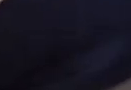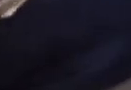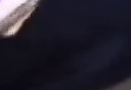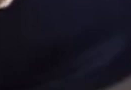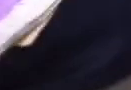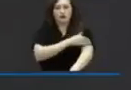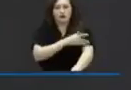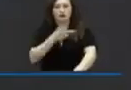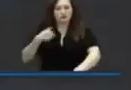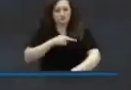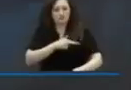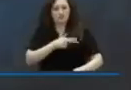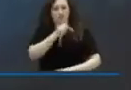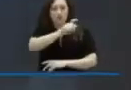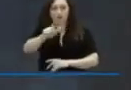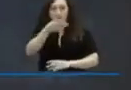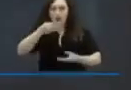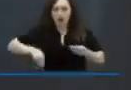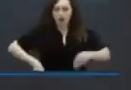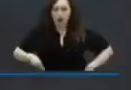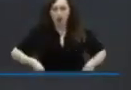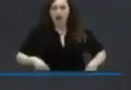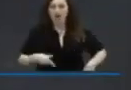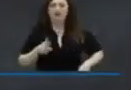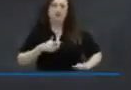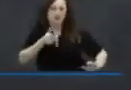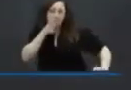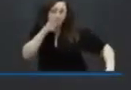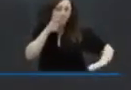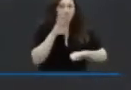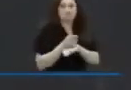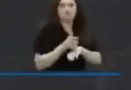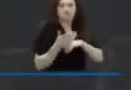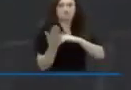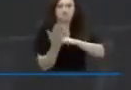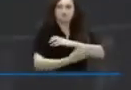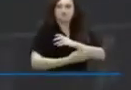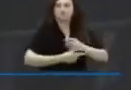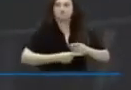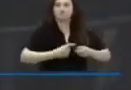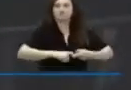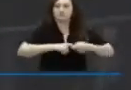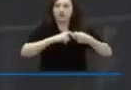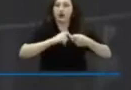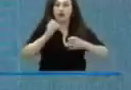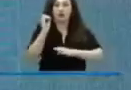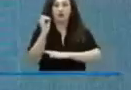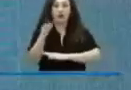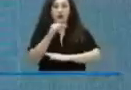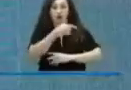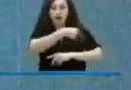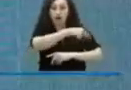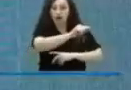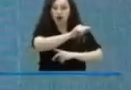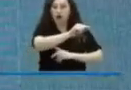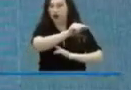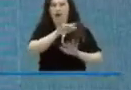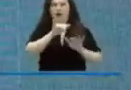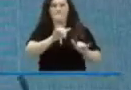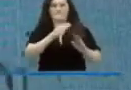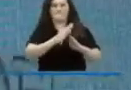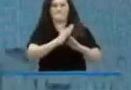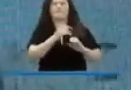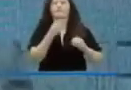pesos. Estamos aprobando medidas cautelares, embargando cuentas para que la plata que se ha perdido